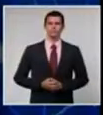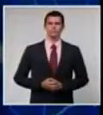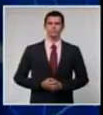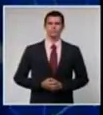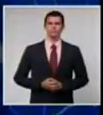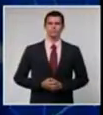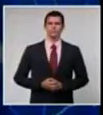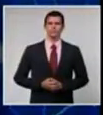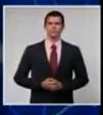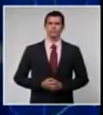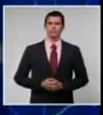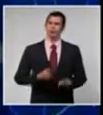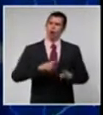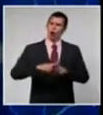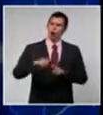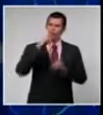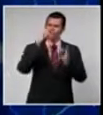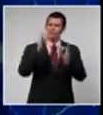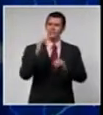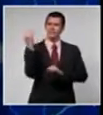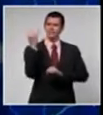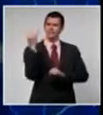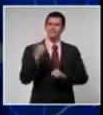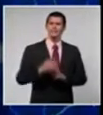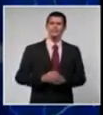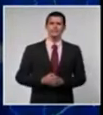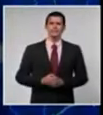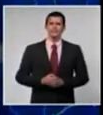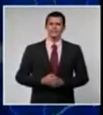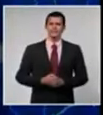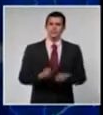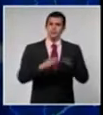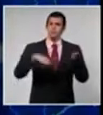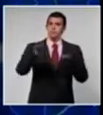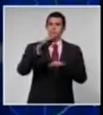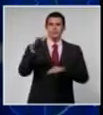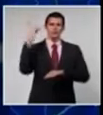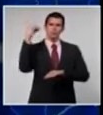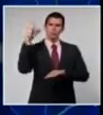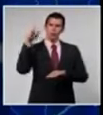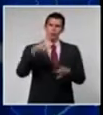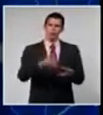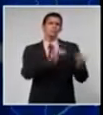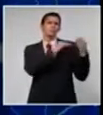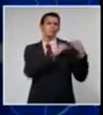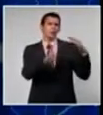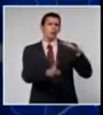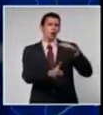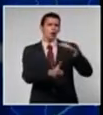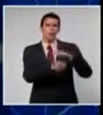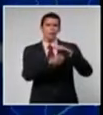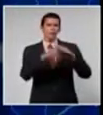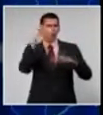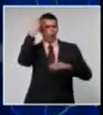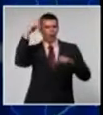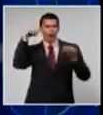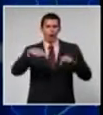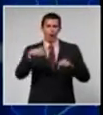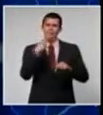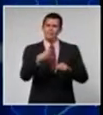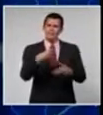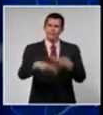Más noticias internacionales. El ministro del gobierno de facto de Bolivia, Arturo Murillo, anunció la intervención de hospitales y cementerios privados